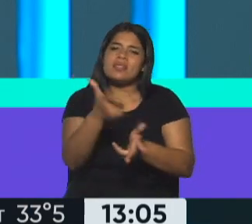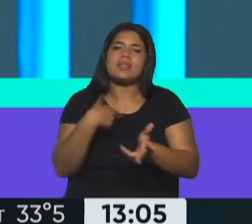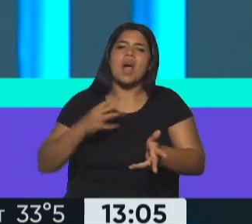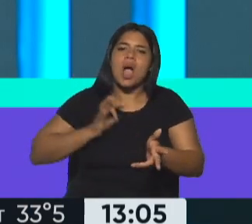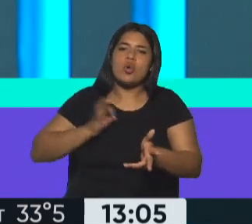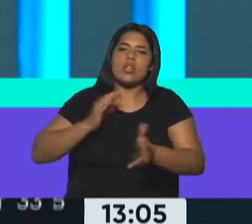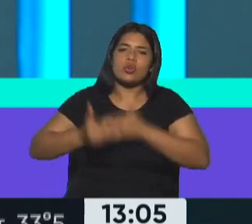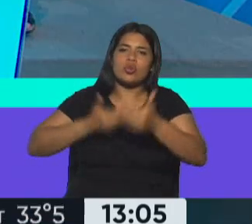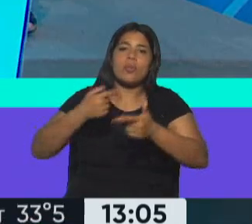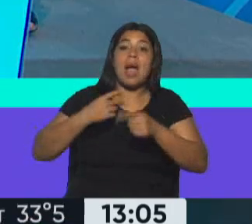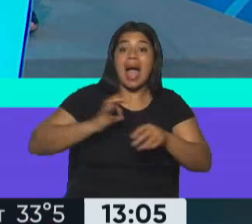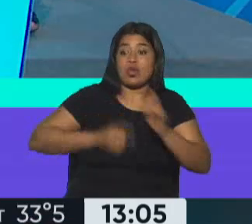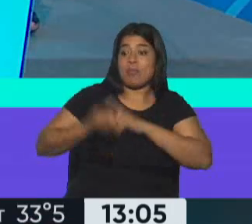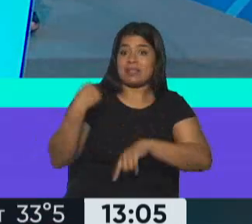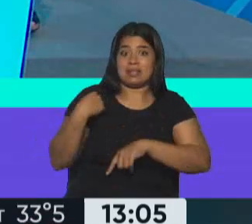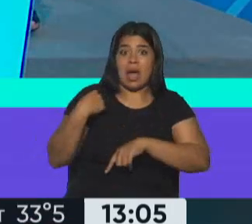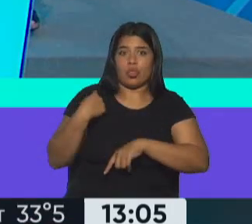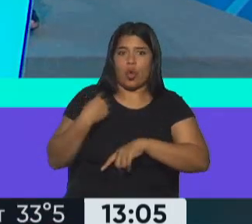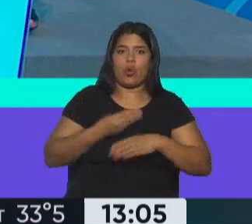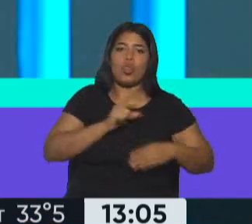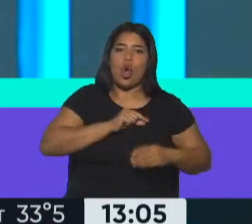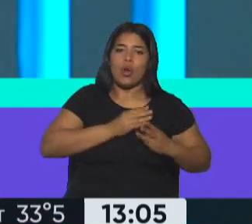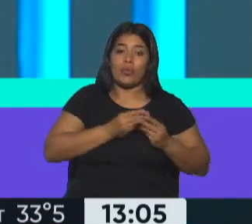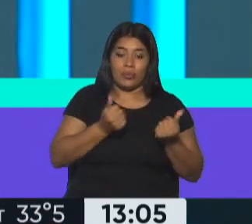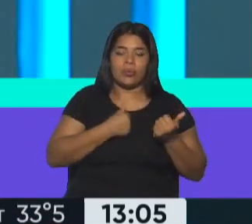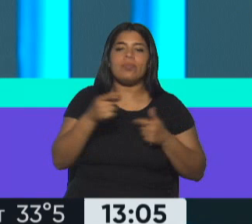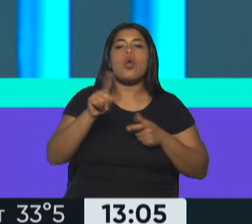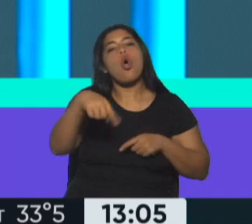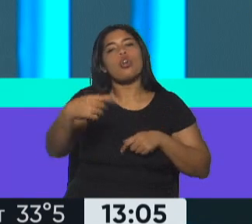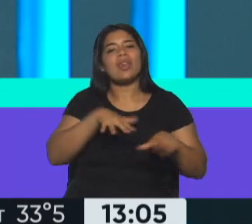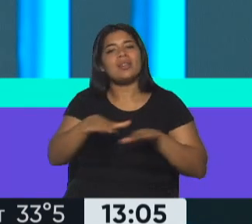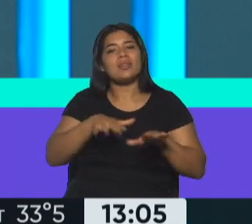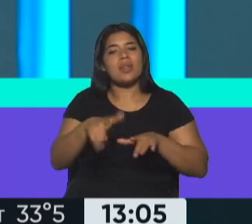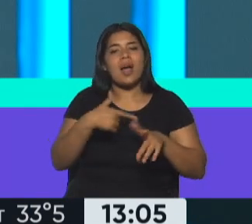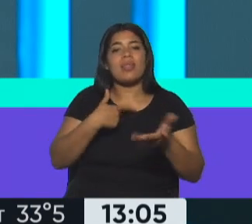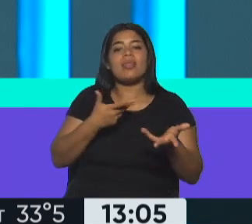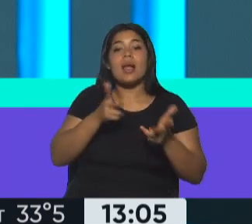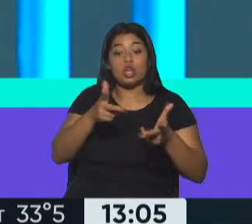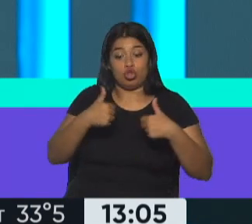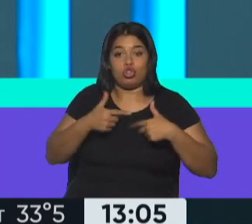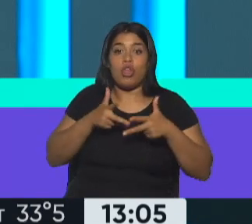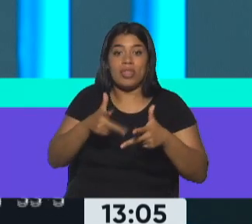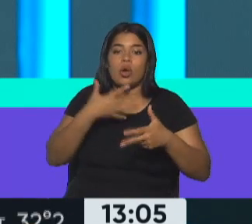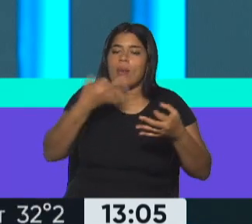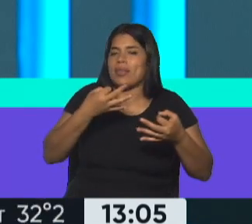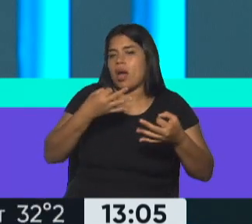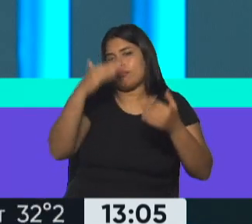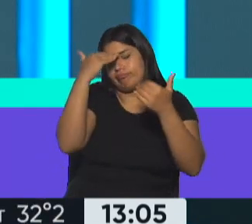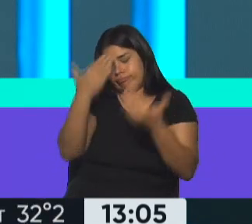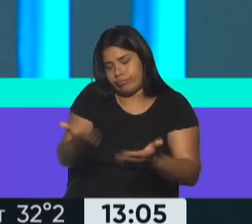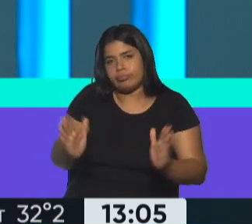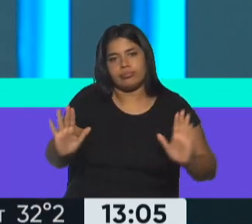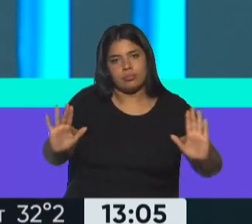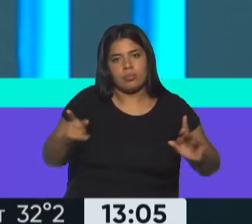cerrar el año pasado este dolor u otra actividad que en carácter y permitirme adjetivarla como loable que es la que